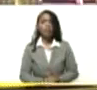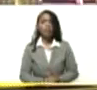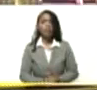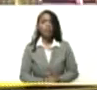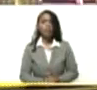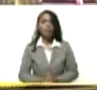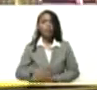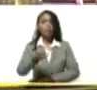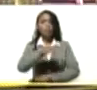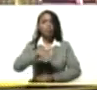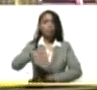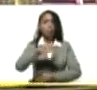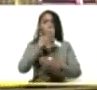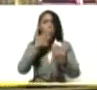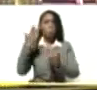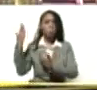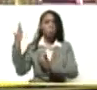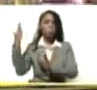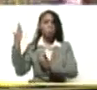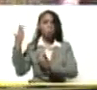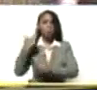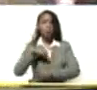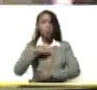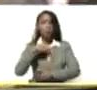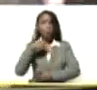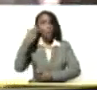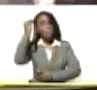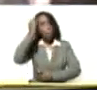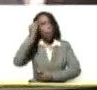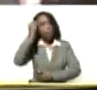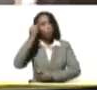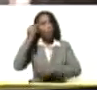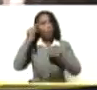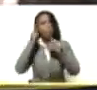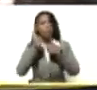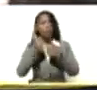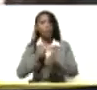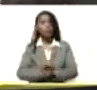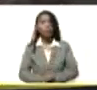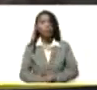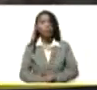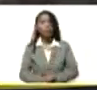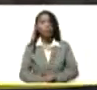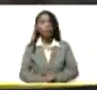Todo esto lo hemos pensado muy bien.